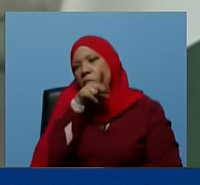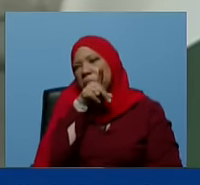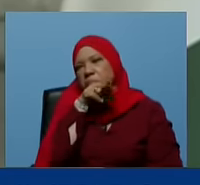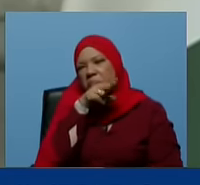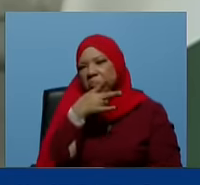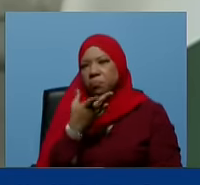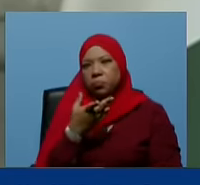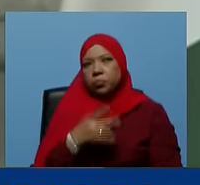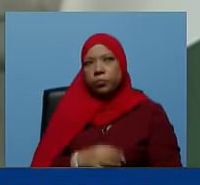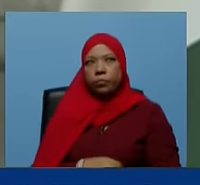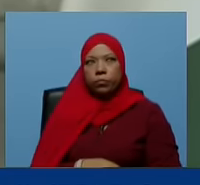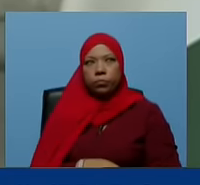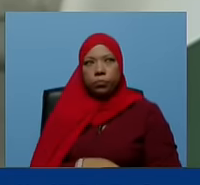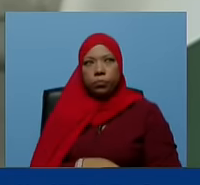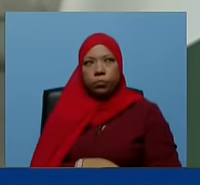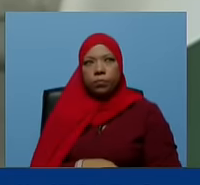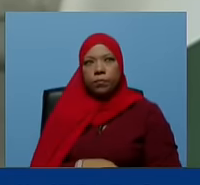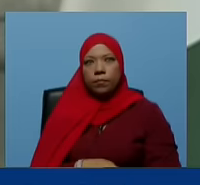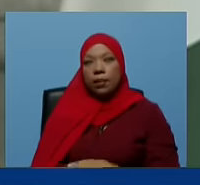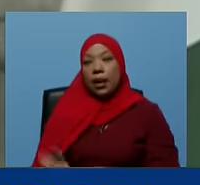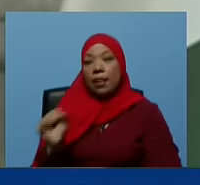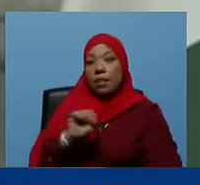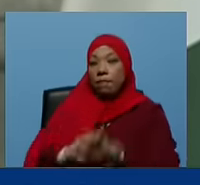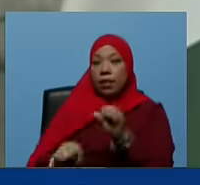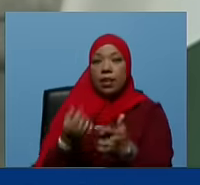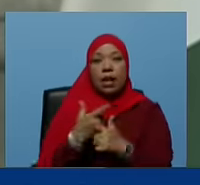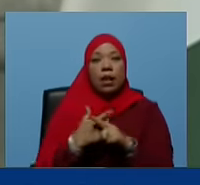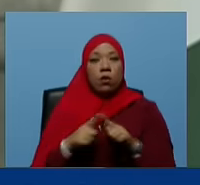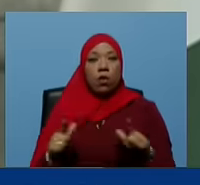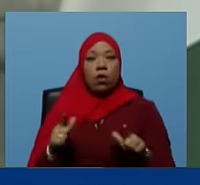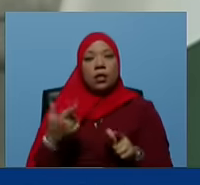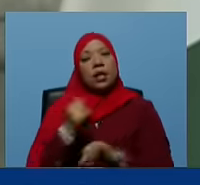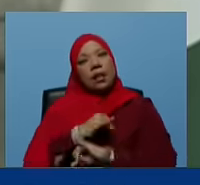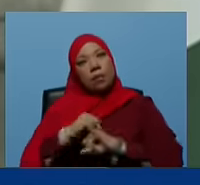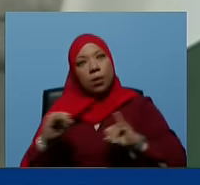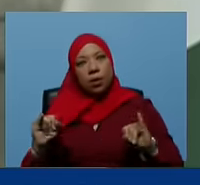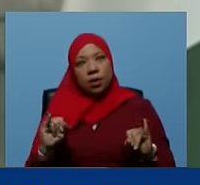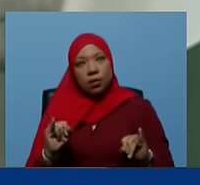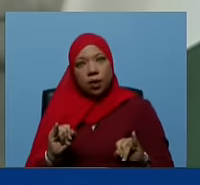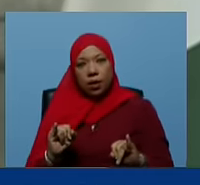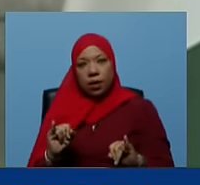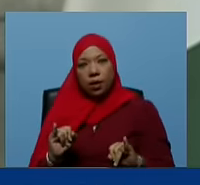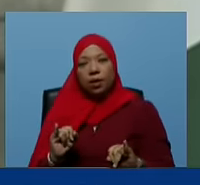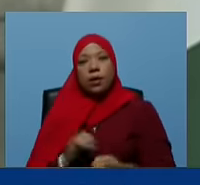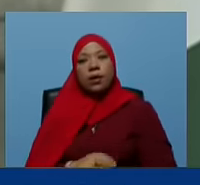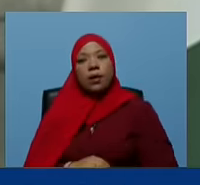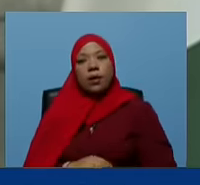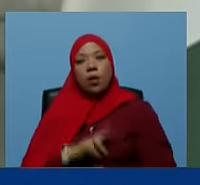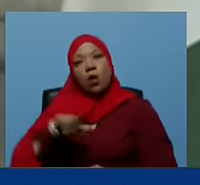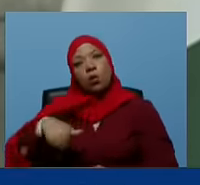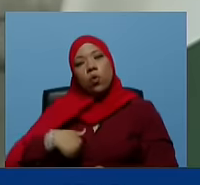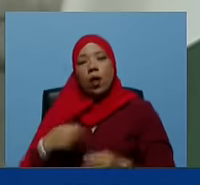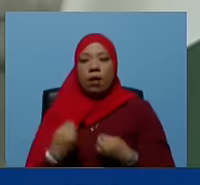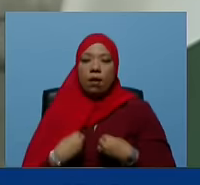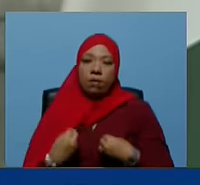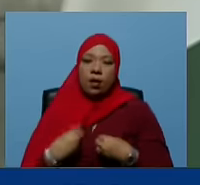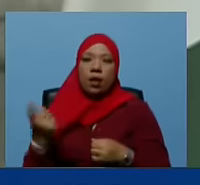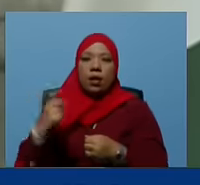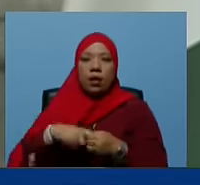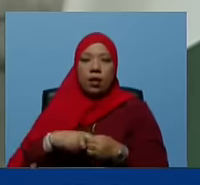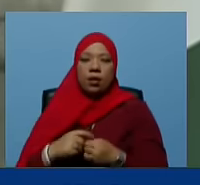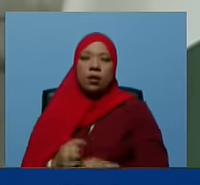en defender de manera celosa nuestra soberanía, nuestra independencia, nuestra vida interna.